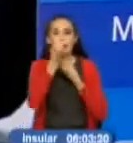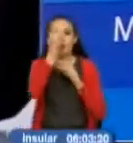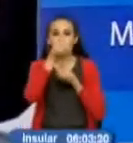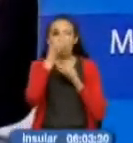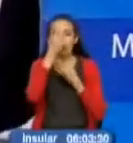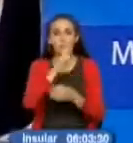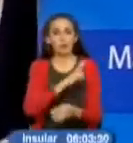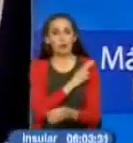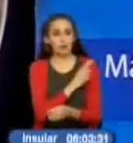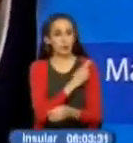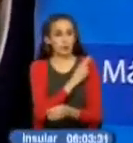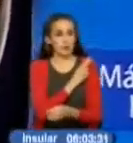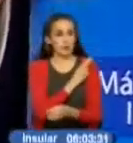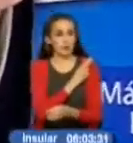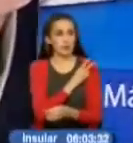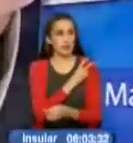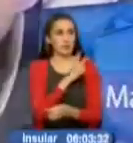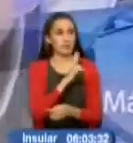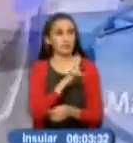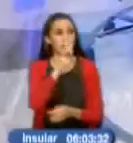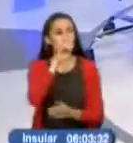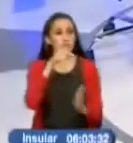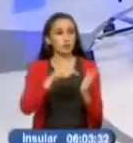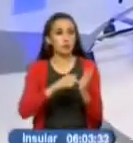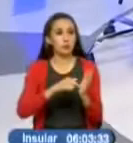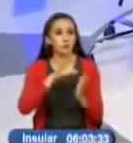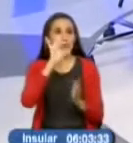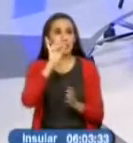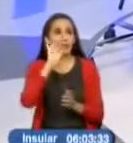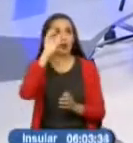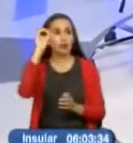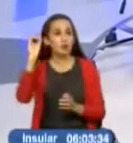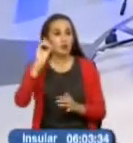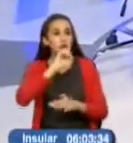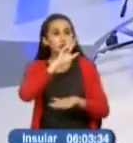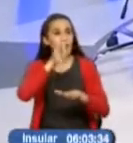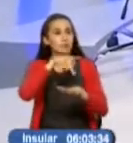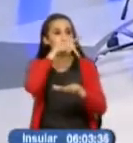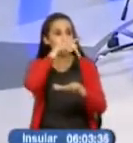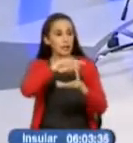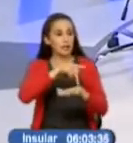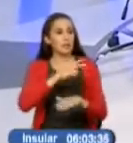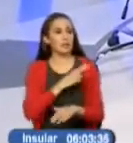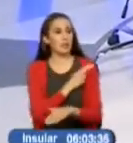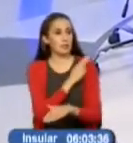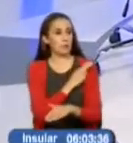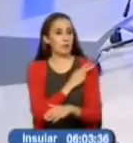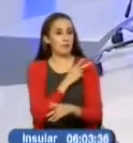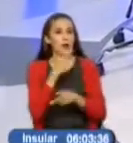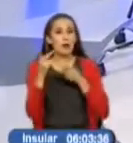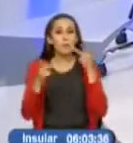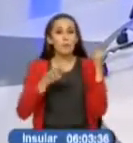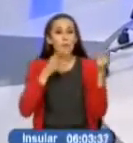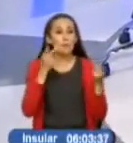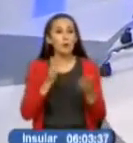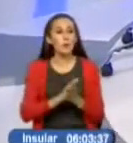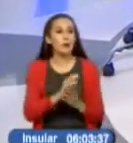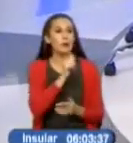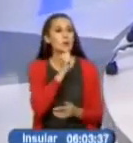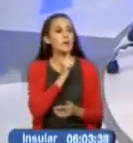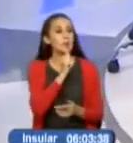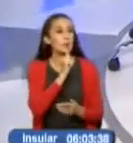están prácticamente 2.800 carreras que ofertan las universidades públicas, privadas, es